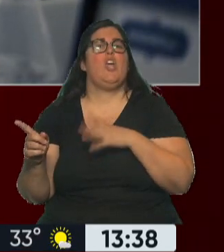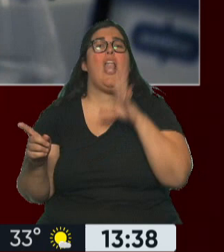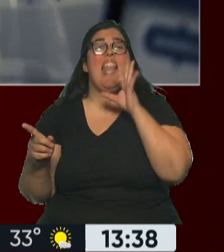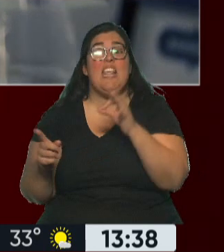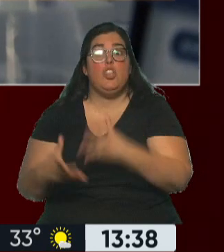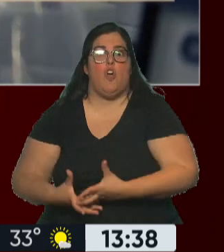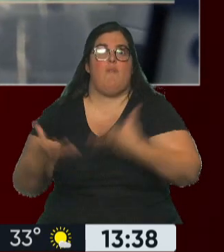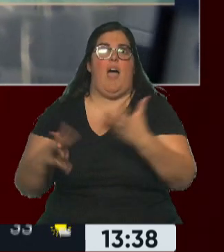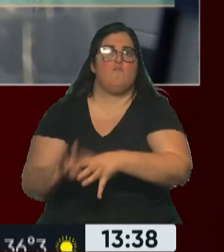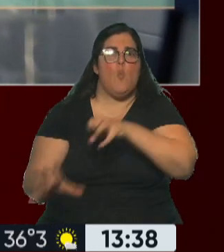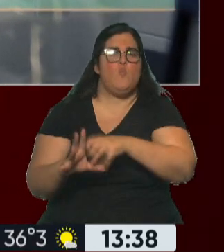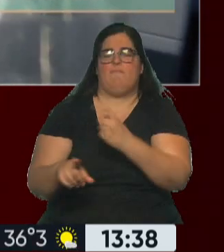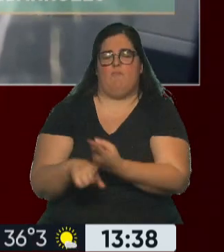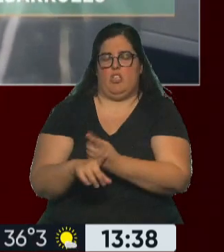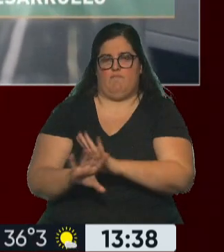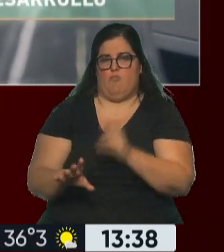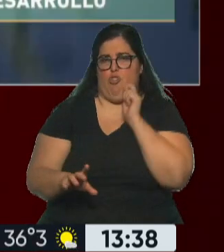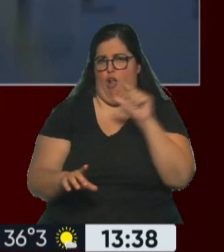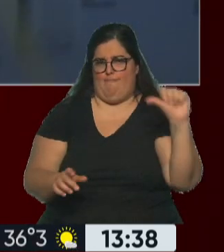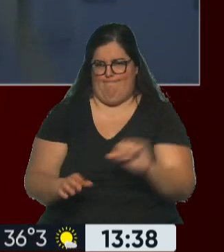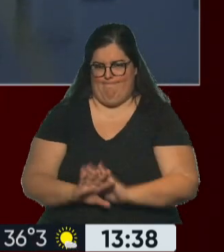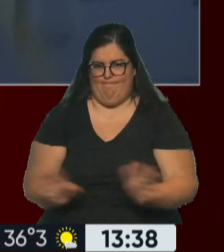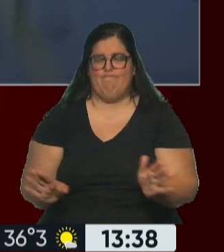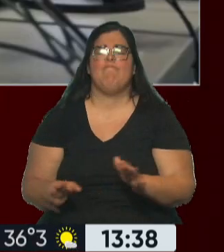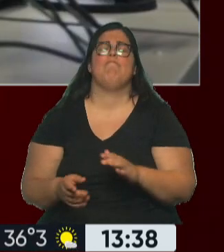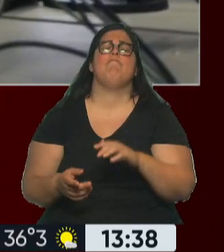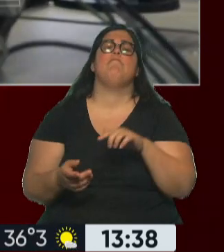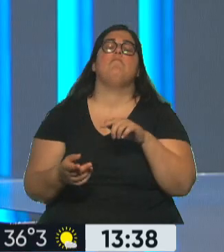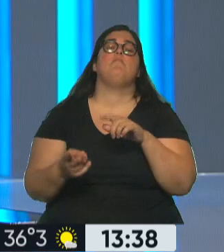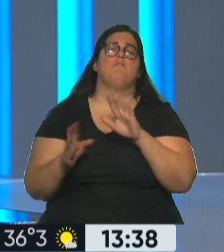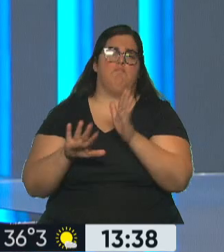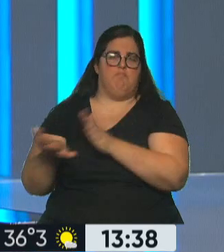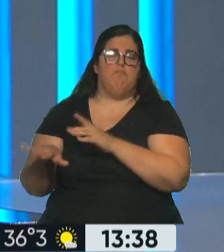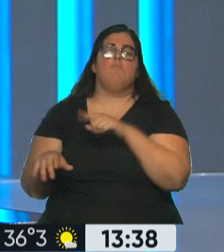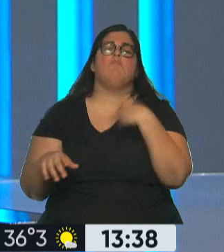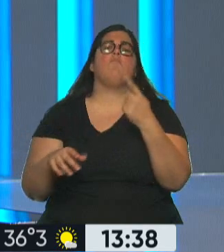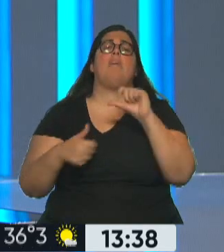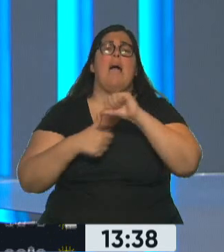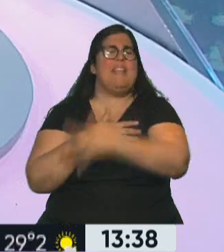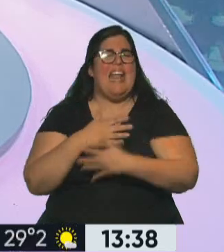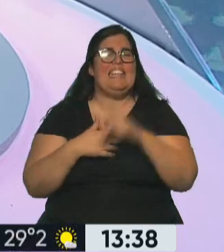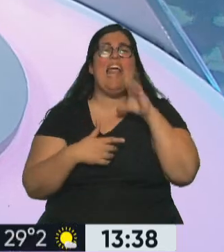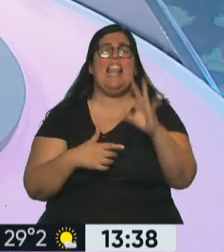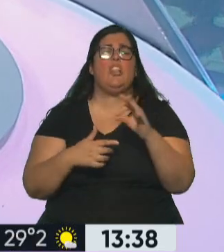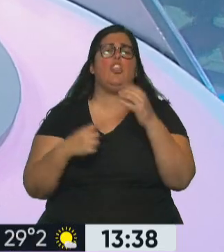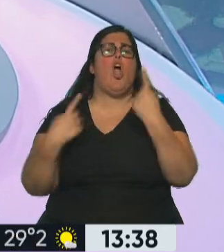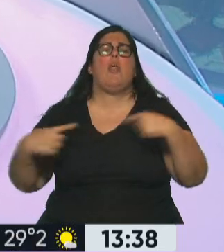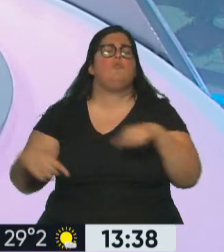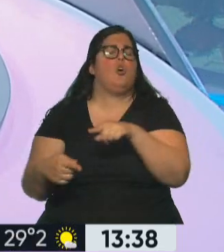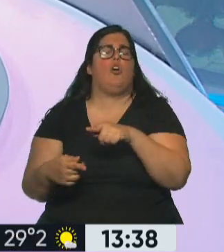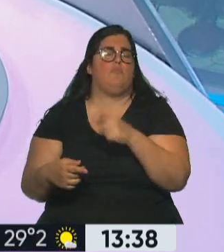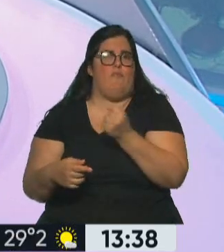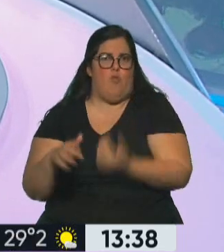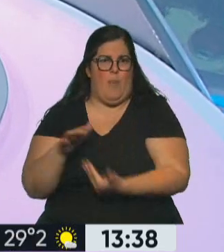gran escala como se requeriría. Eso por un lado. Por otro lado, en toda América Latina, el litio es un recurso estratégico. Lo es en México